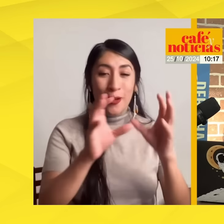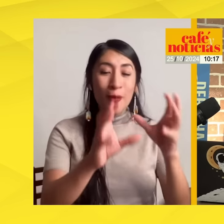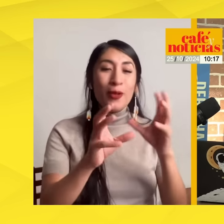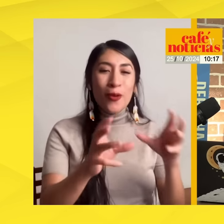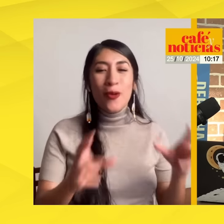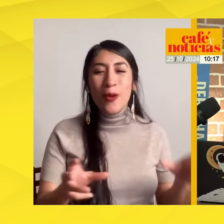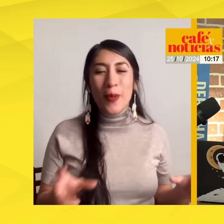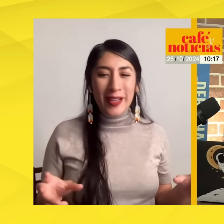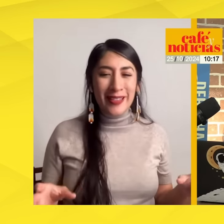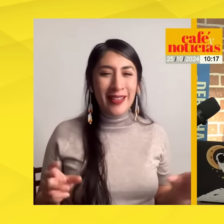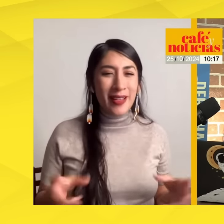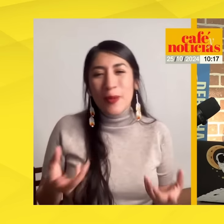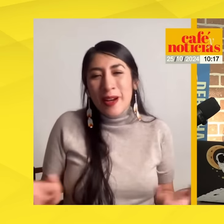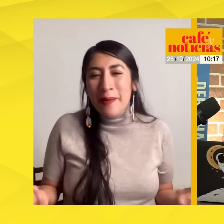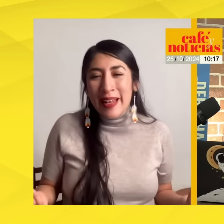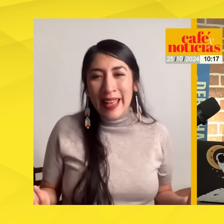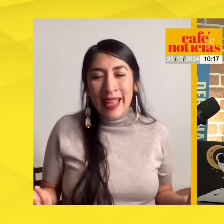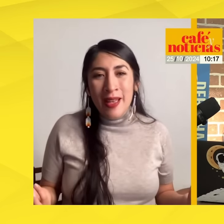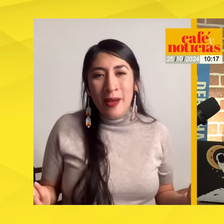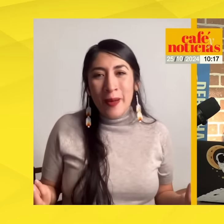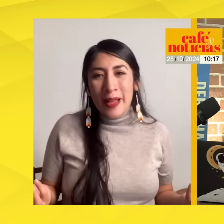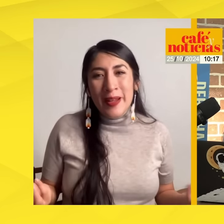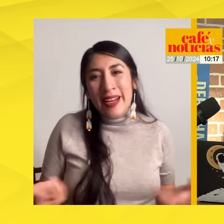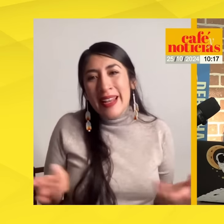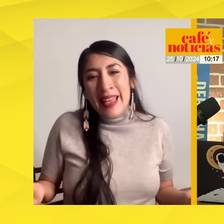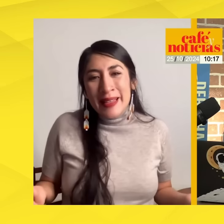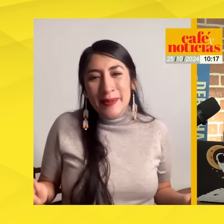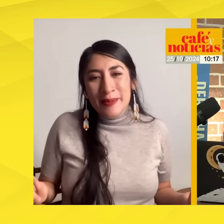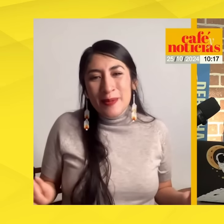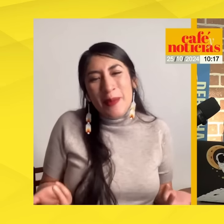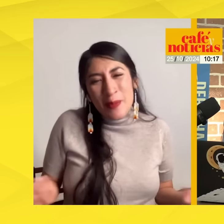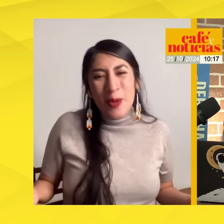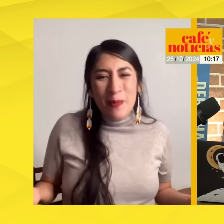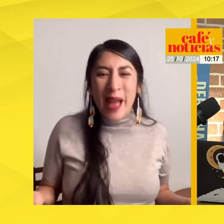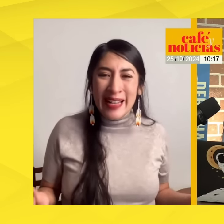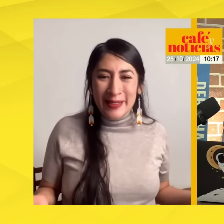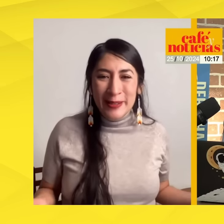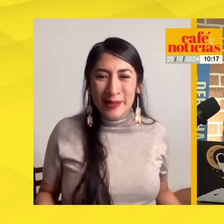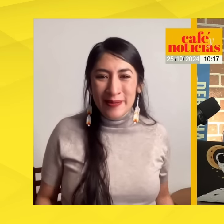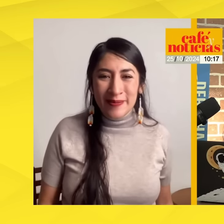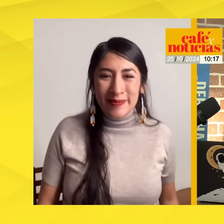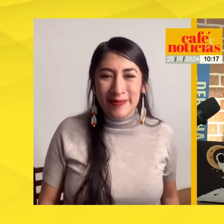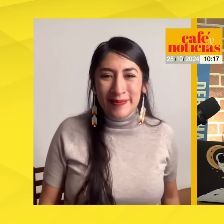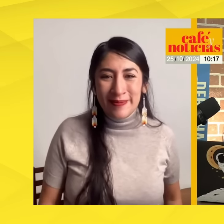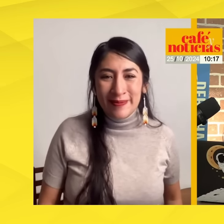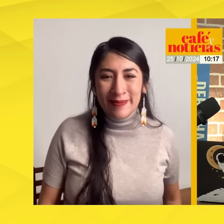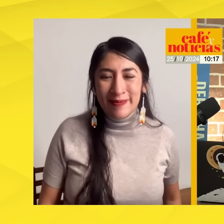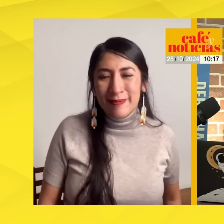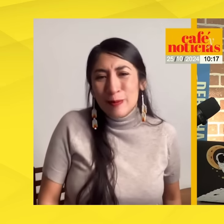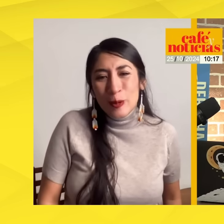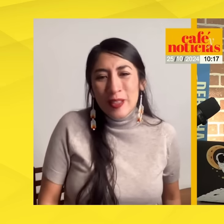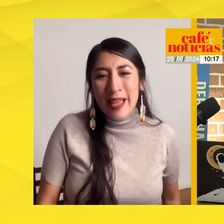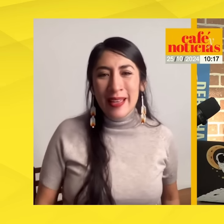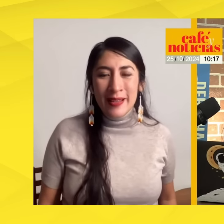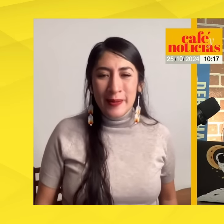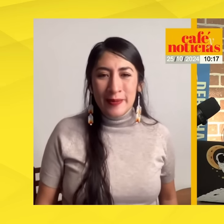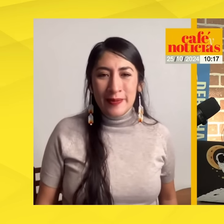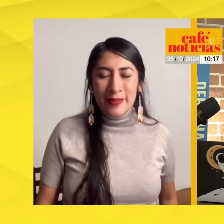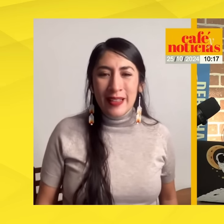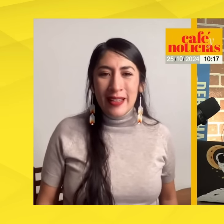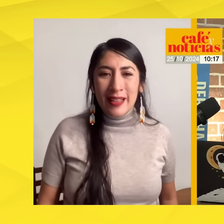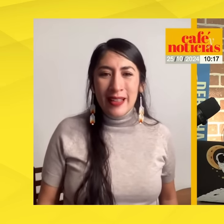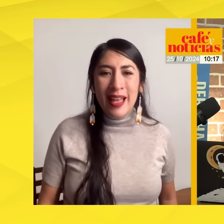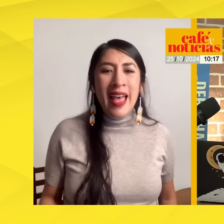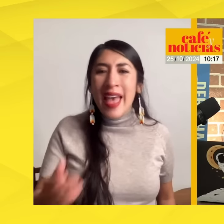sea son como todo un grupo que se siente muy rebelde cuando en realidad se veen muy mal No sí eso es es irrelevante incluso